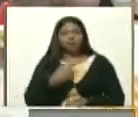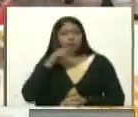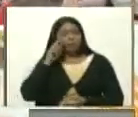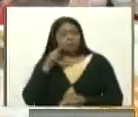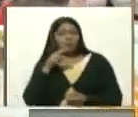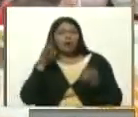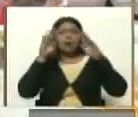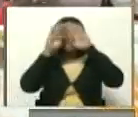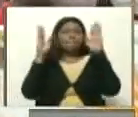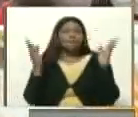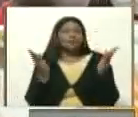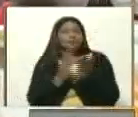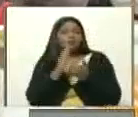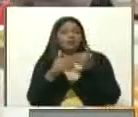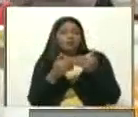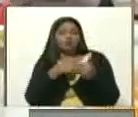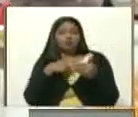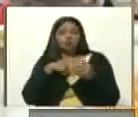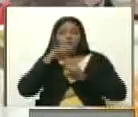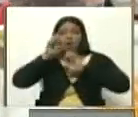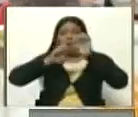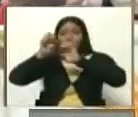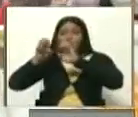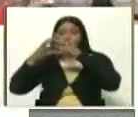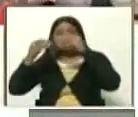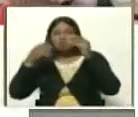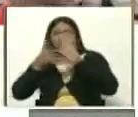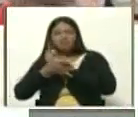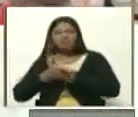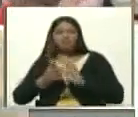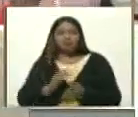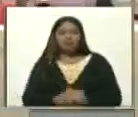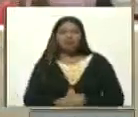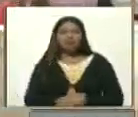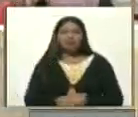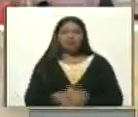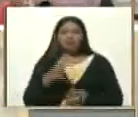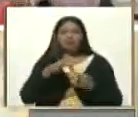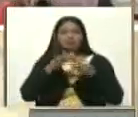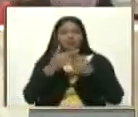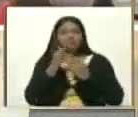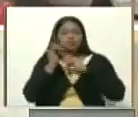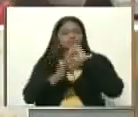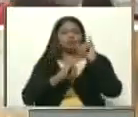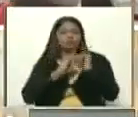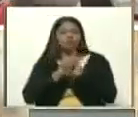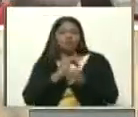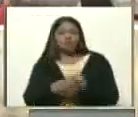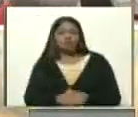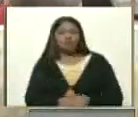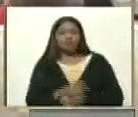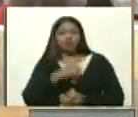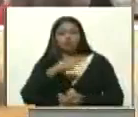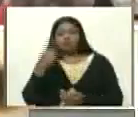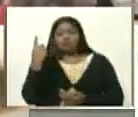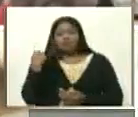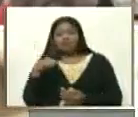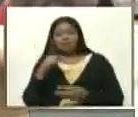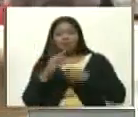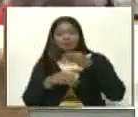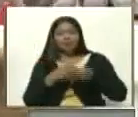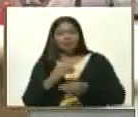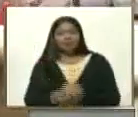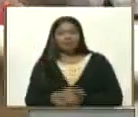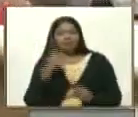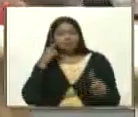nivel geopolítico ahorita, cuando uno evalúa todos los acontecimientos a nivel internacional, debemos de